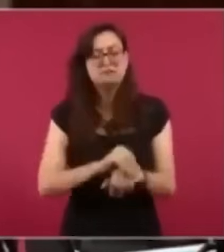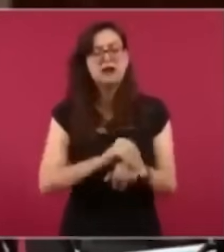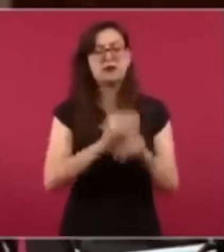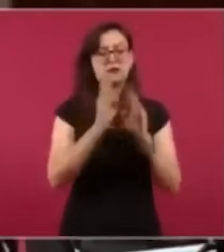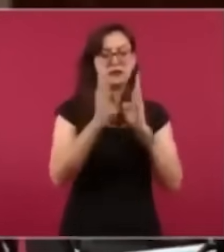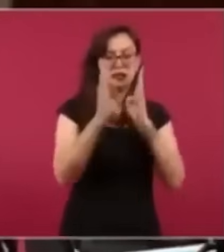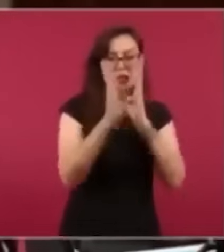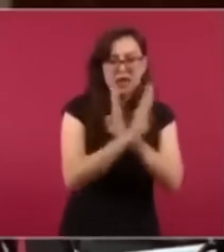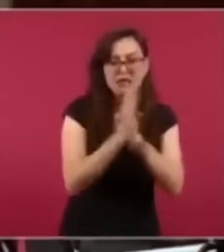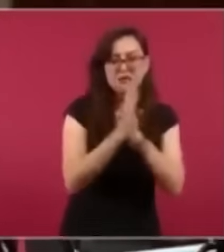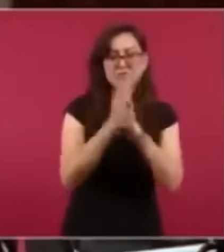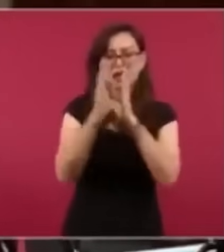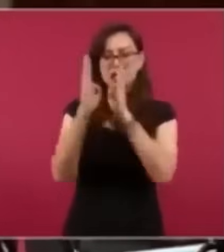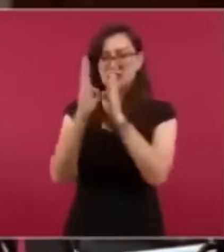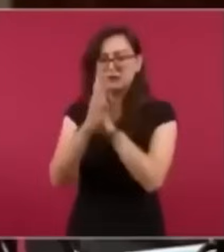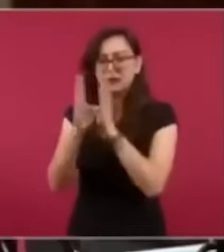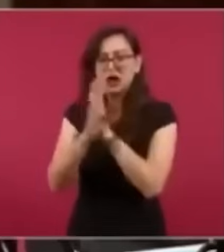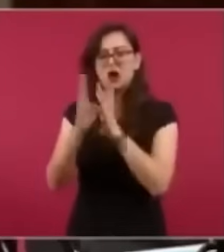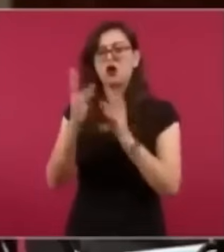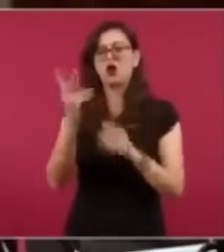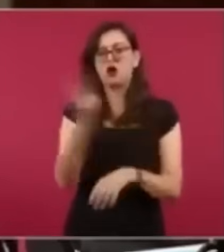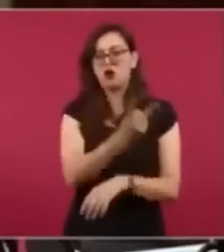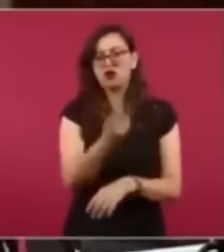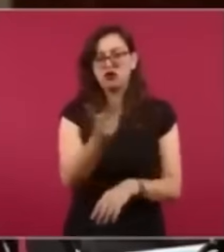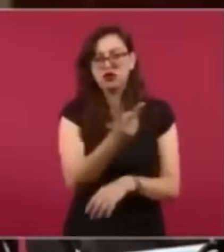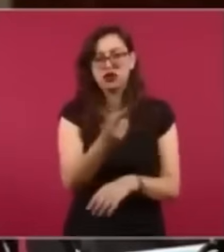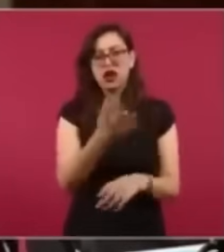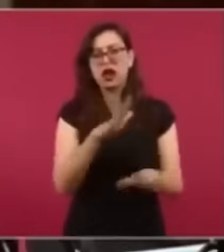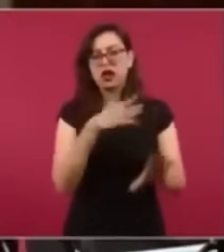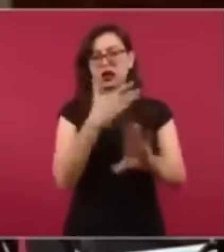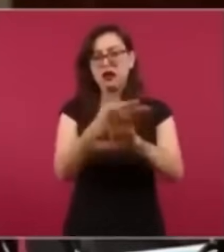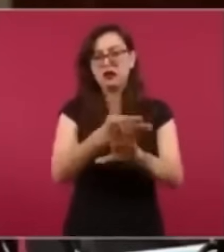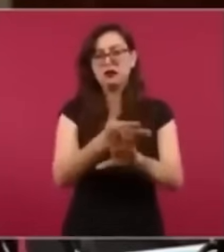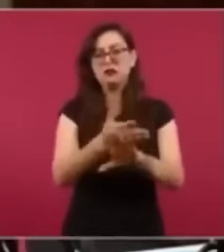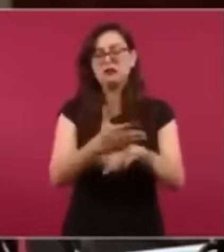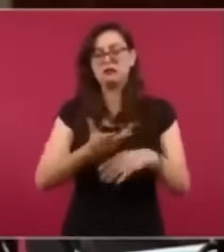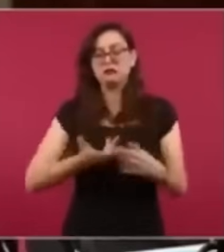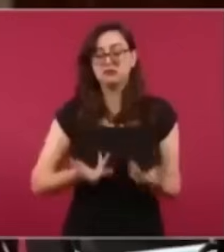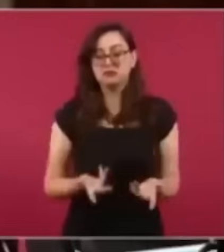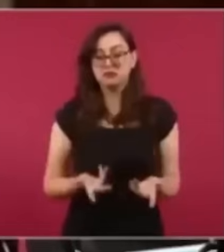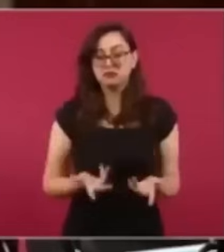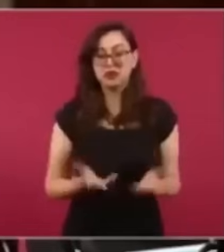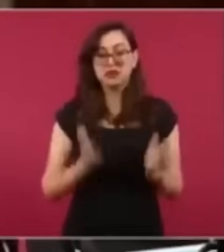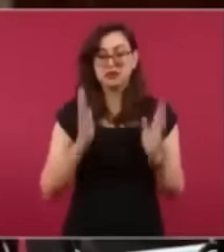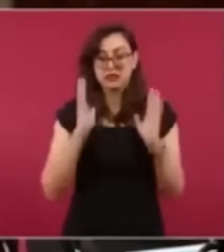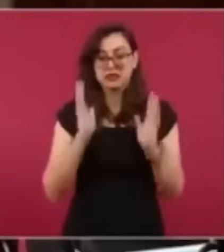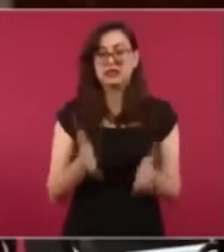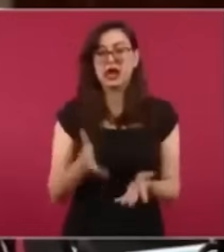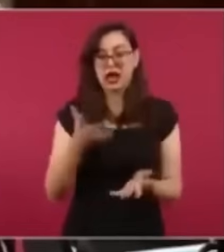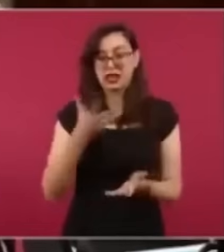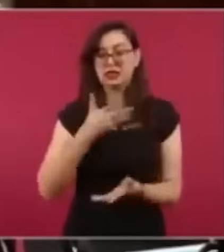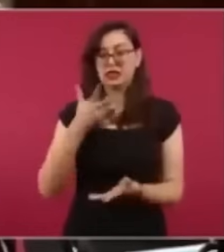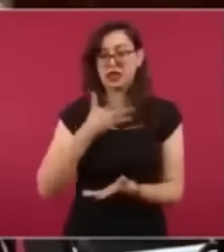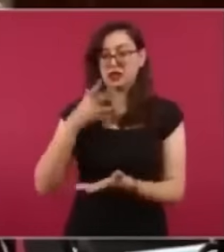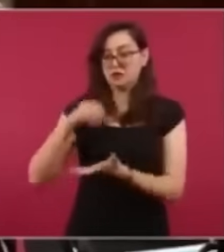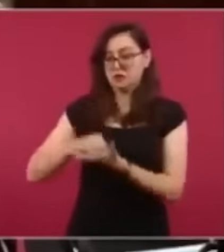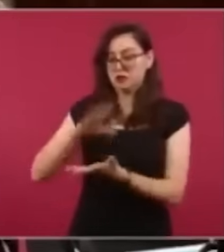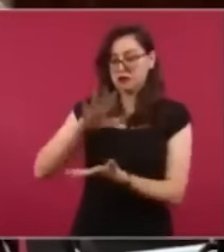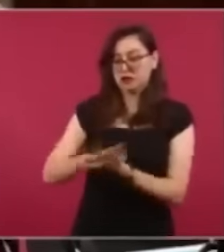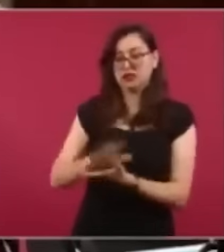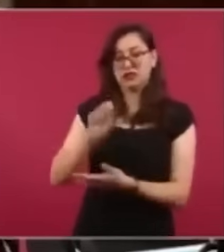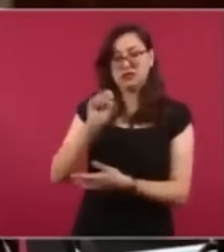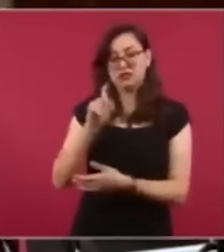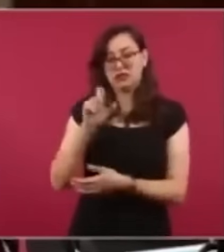este espionaje en contra de un civil? En este caso, que tenemos ya está confirmado el reporte de la SEDENA